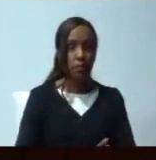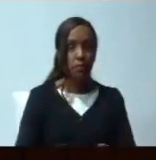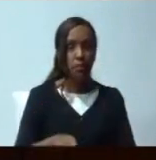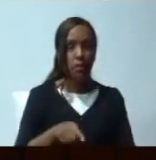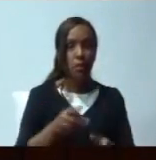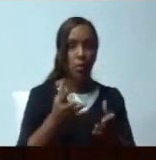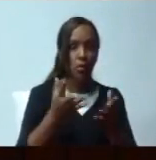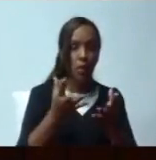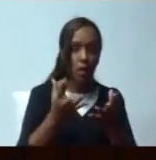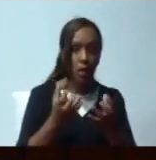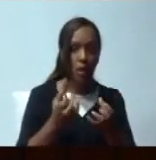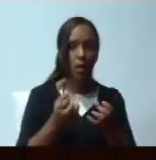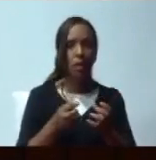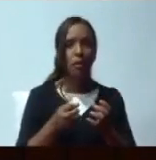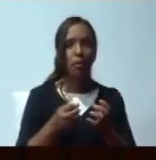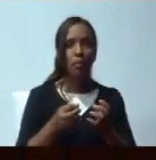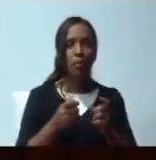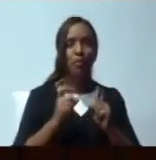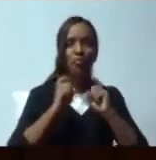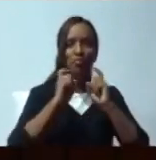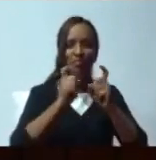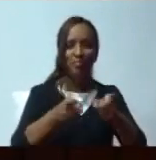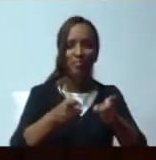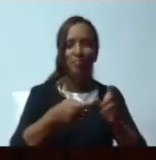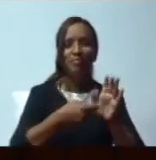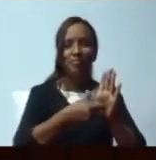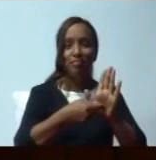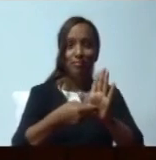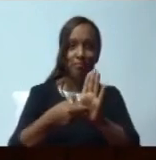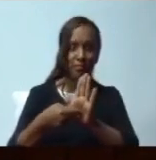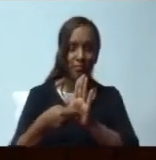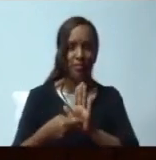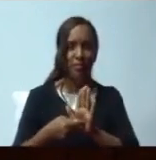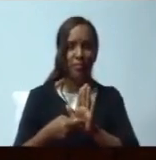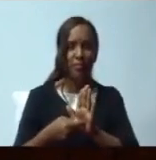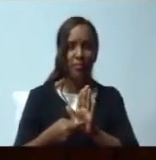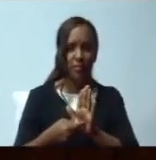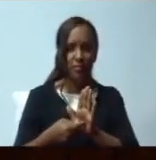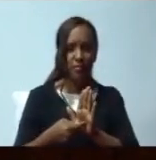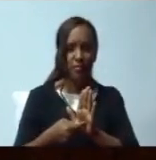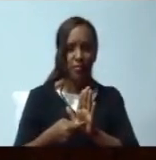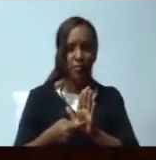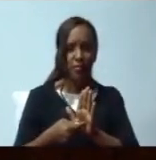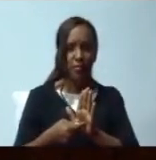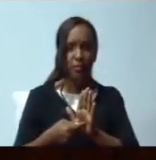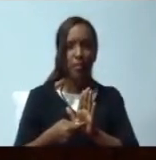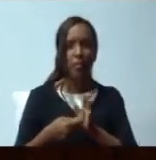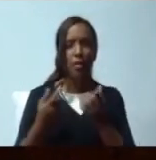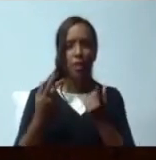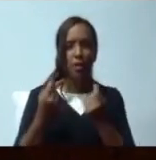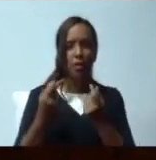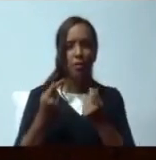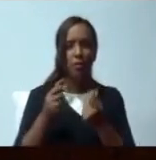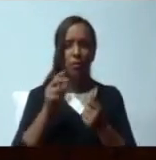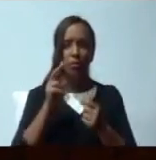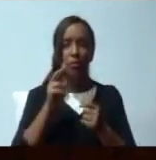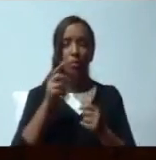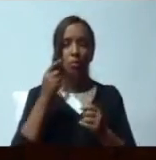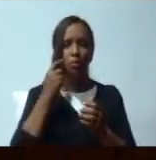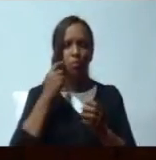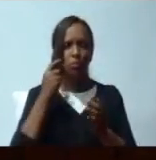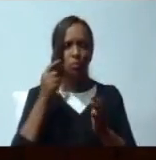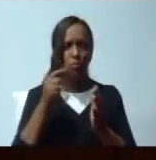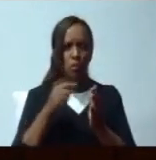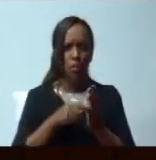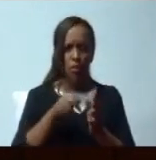indudablemente está ligada sanguíneamente al régimen que encabezó el dictador